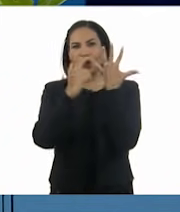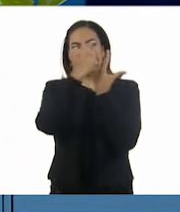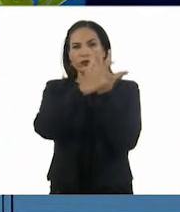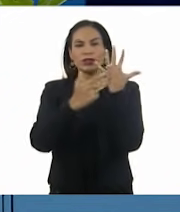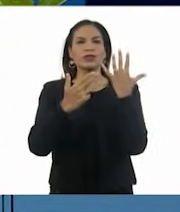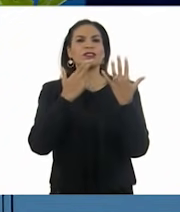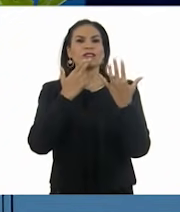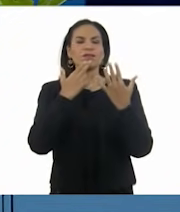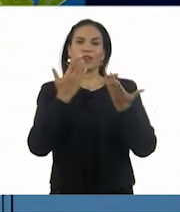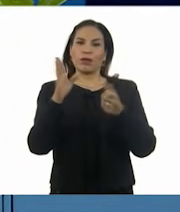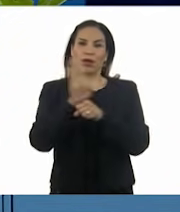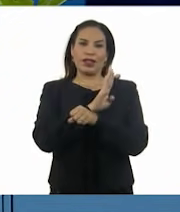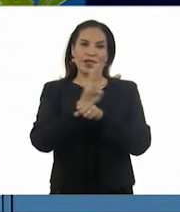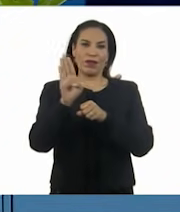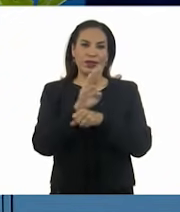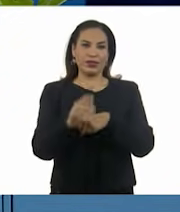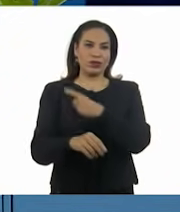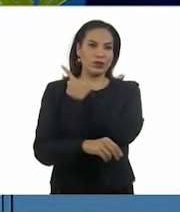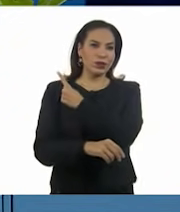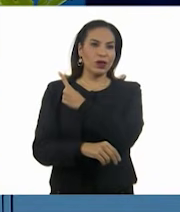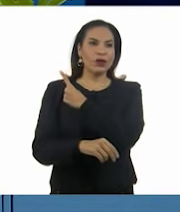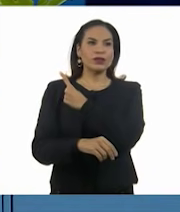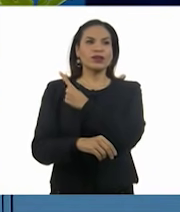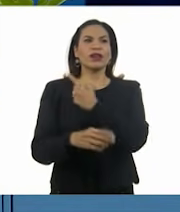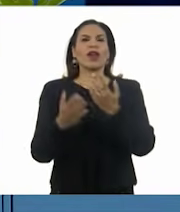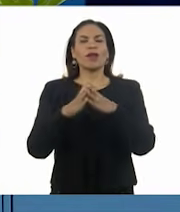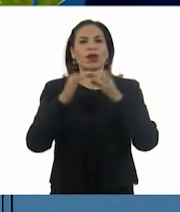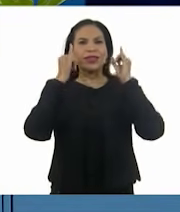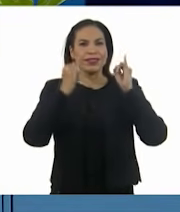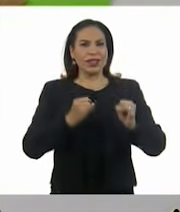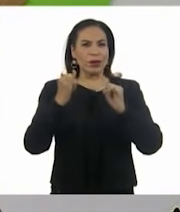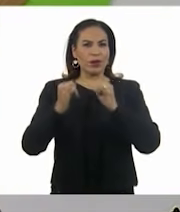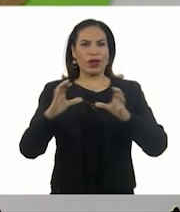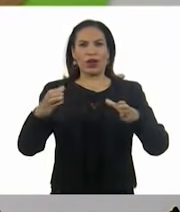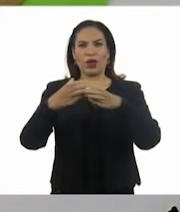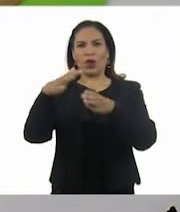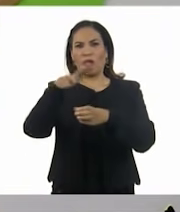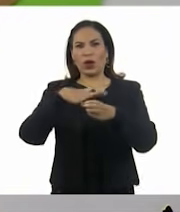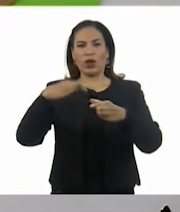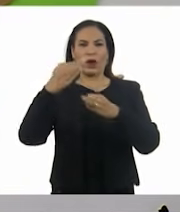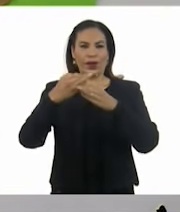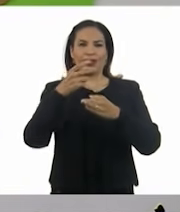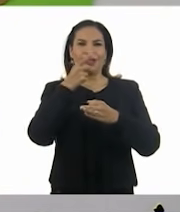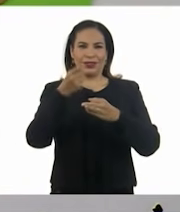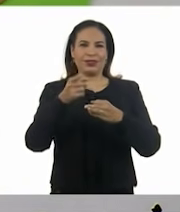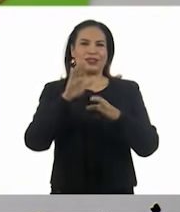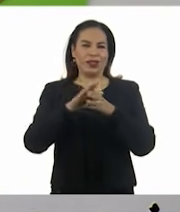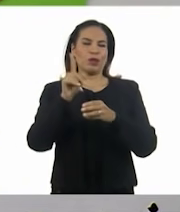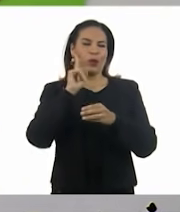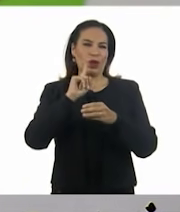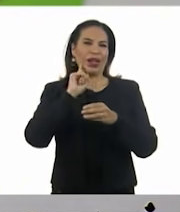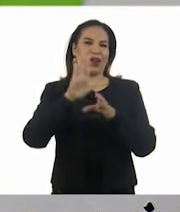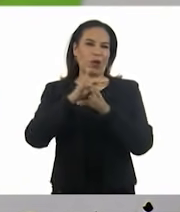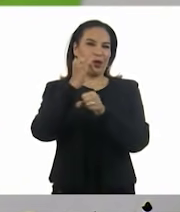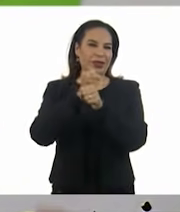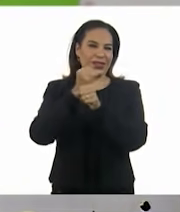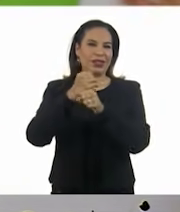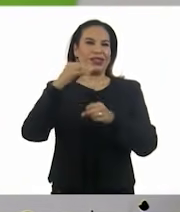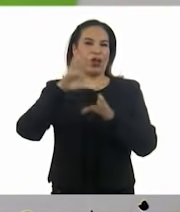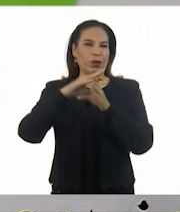beneficios individuales y colectivos a partir de la propuesta que nos acaba de dar nuestra gente secreta, ¿verdad?